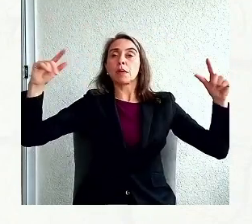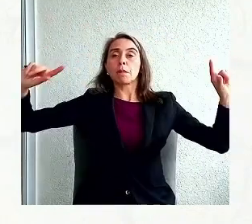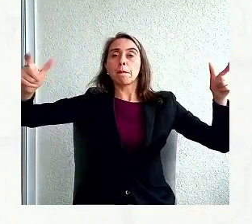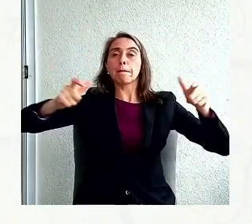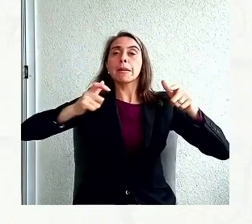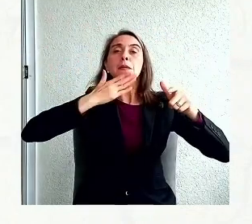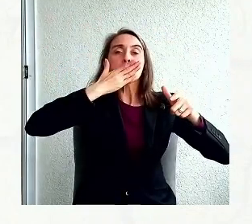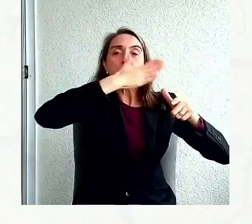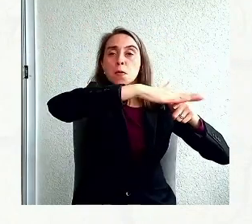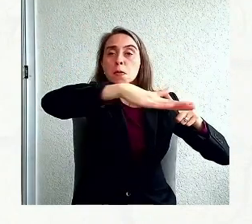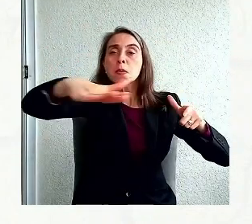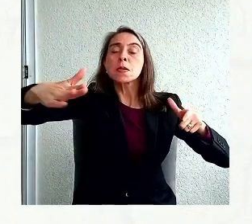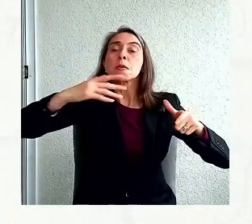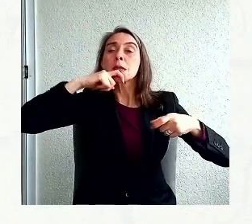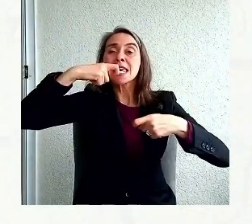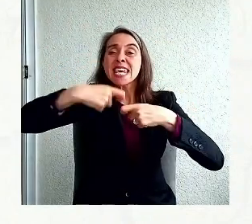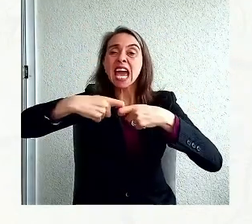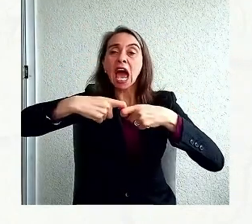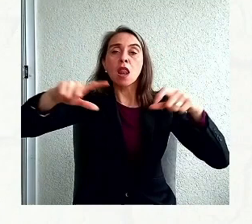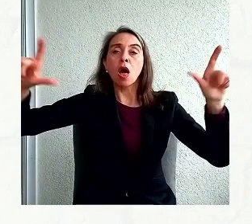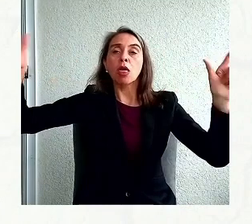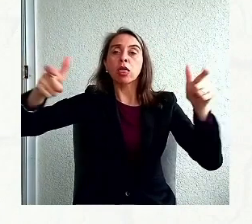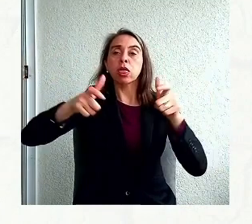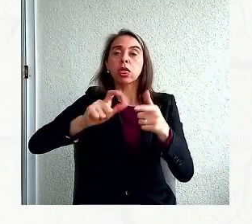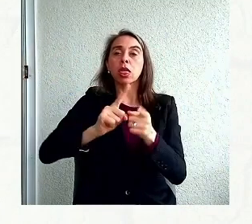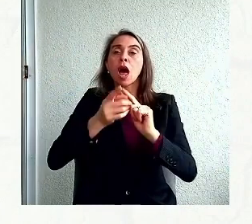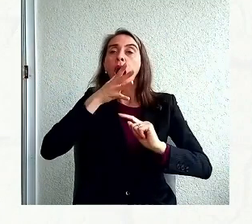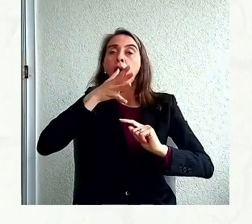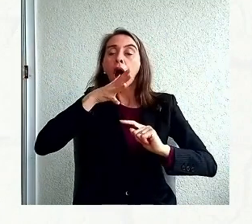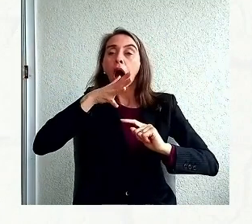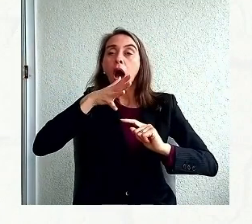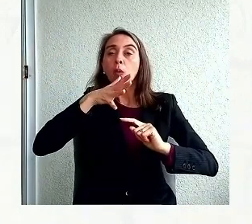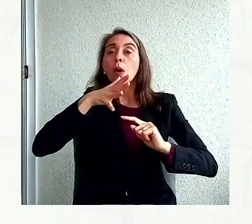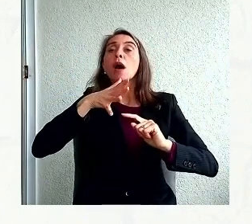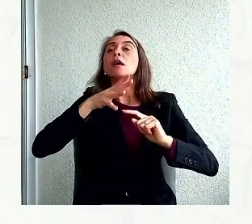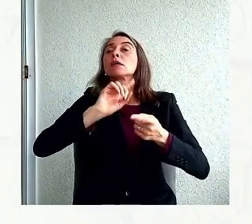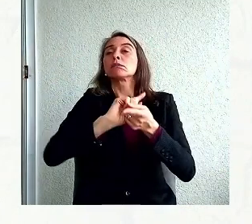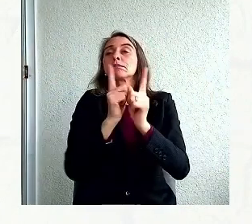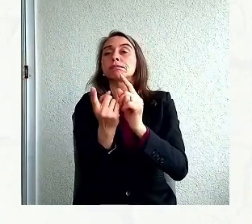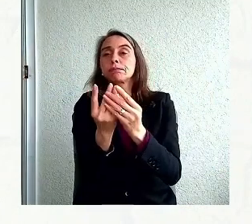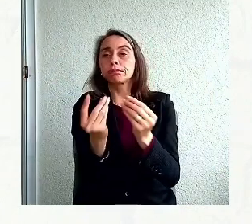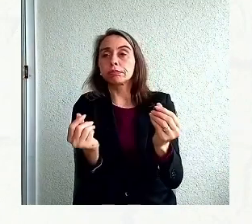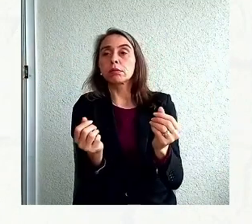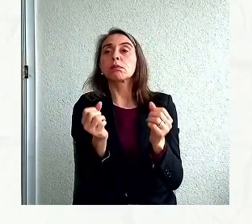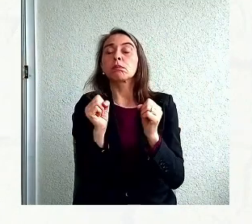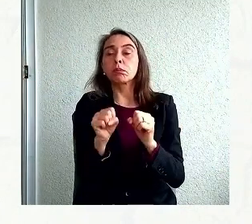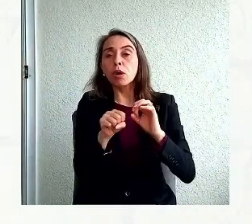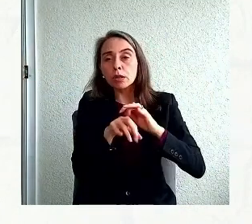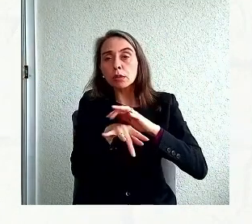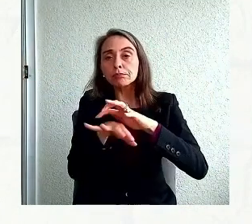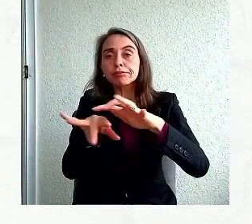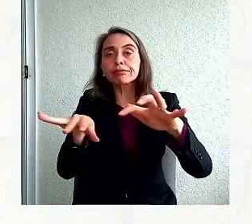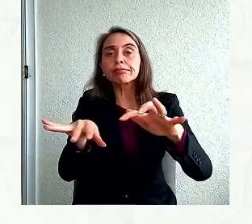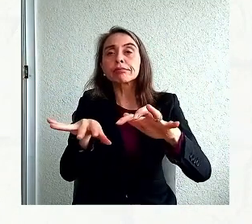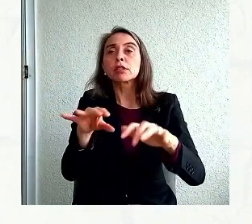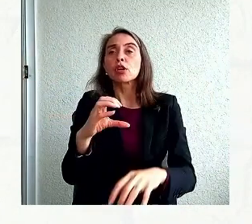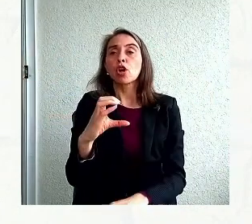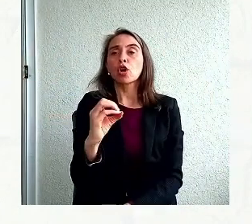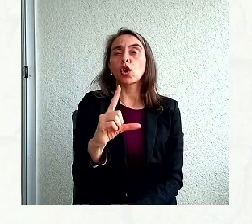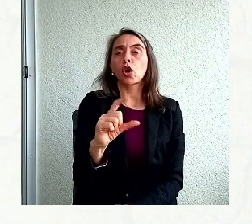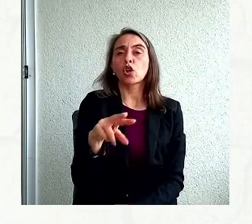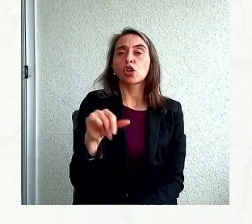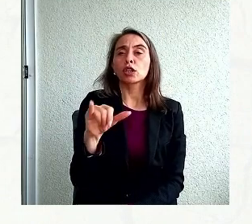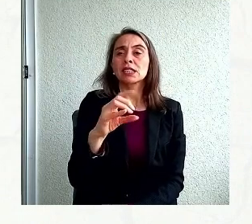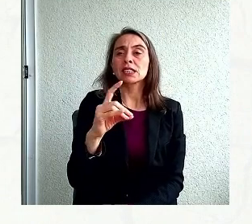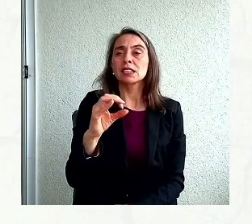aumentando la probabilidad de que se puedan ser colonizadas o de que sufran todo tipo de erosiones o cambios de los suelos, ¿no? Y